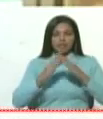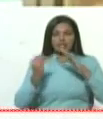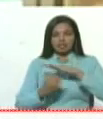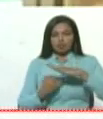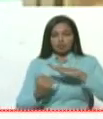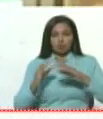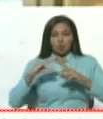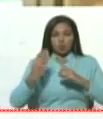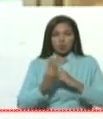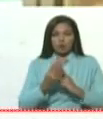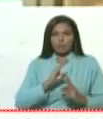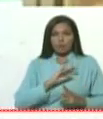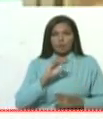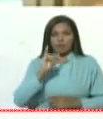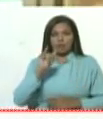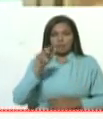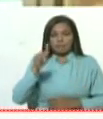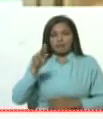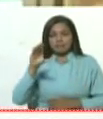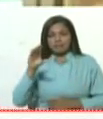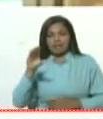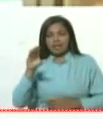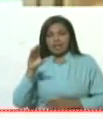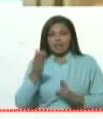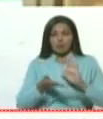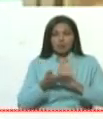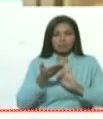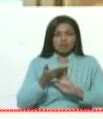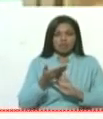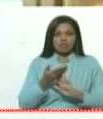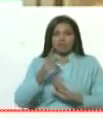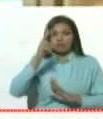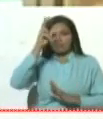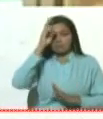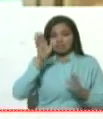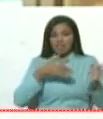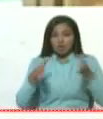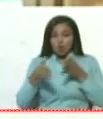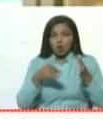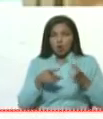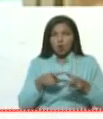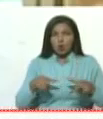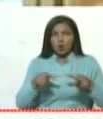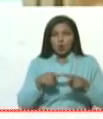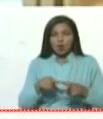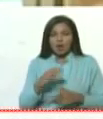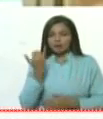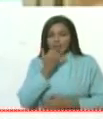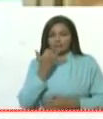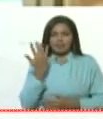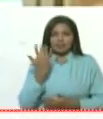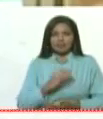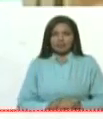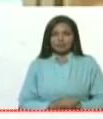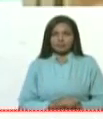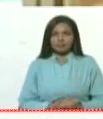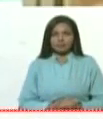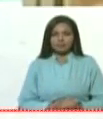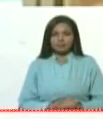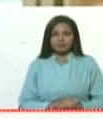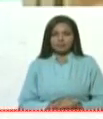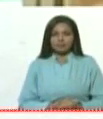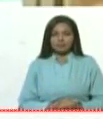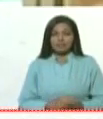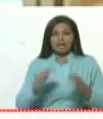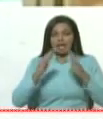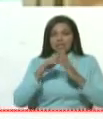Patrimonio Cultural, IPC, de Coro, muy importante, aprobado. Se ríen las coreanas. Casa de la Poesía